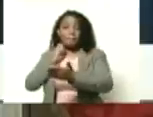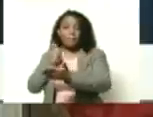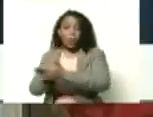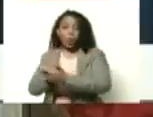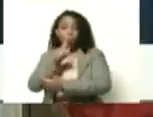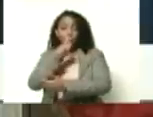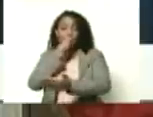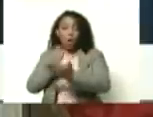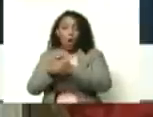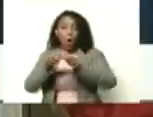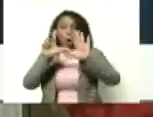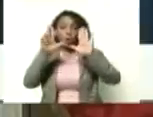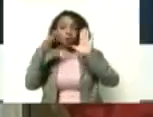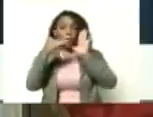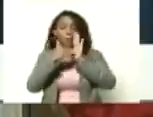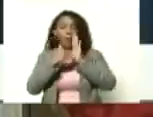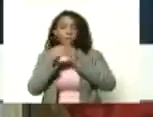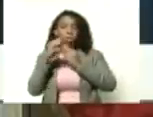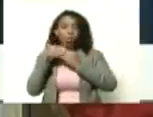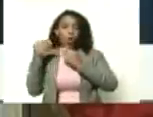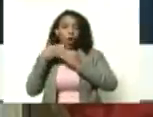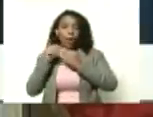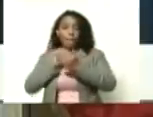pago de ocho mil dólares